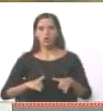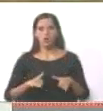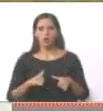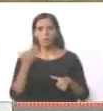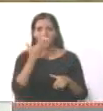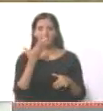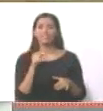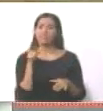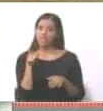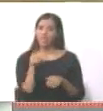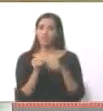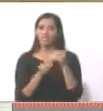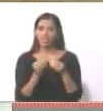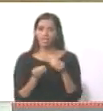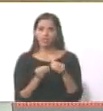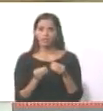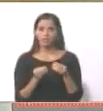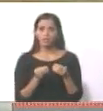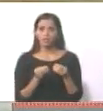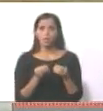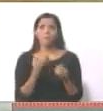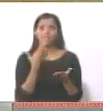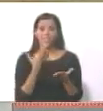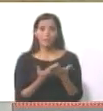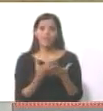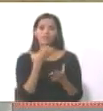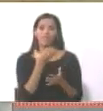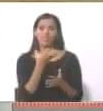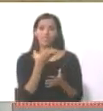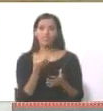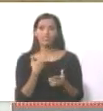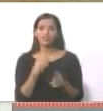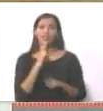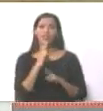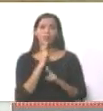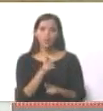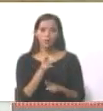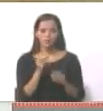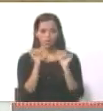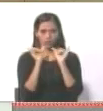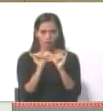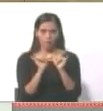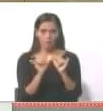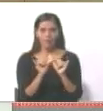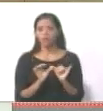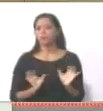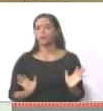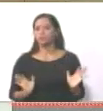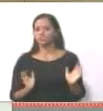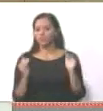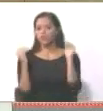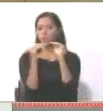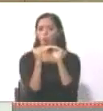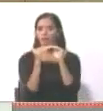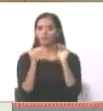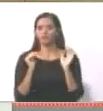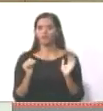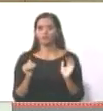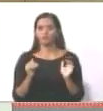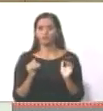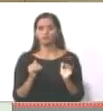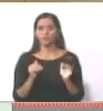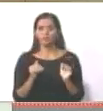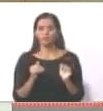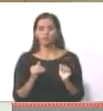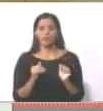cuando ellos hacen esto, me están pidiendo a gritos que yo les responda con la misma moneda. Lo malo no es el